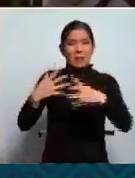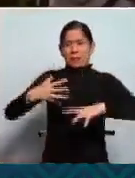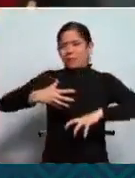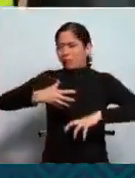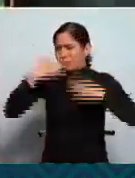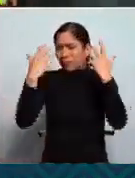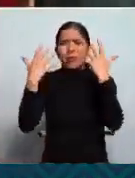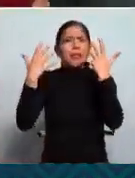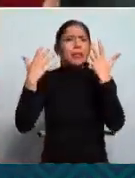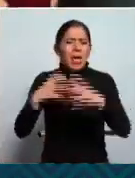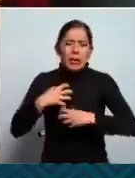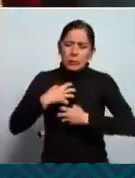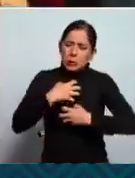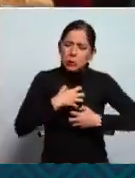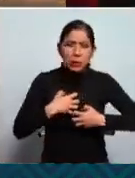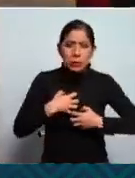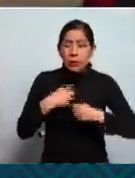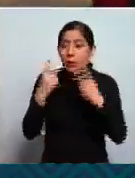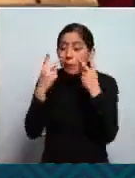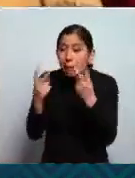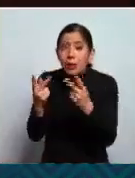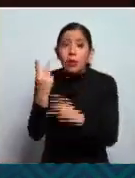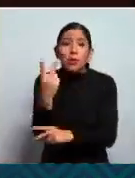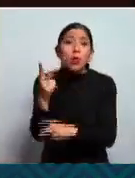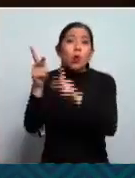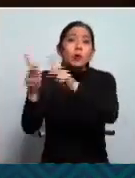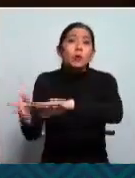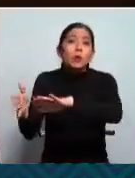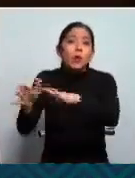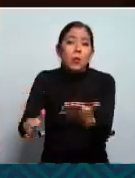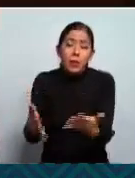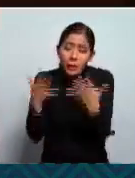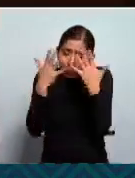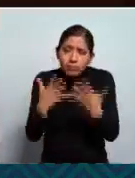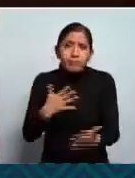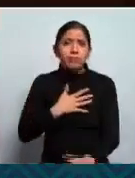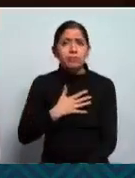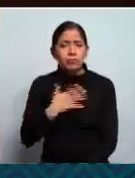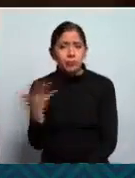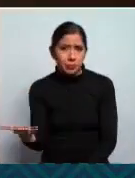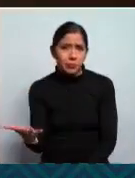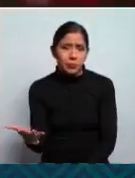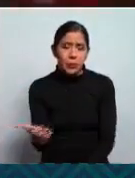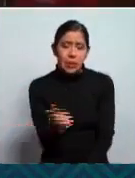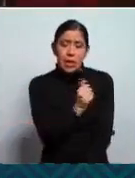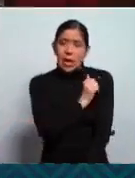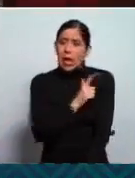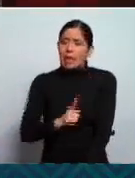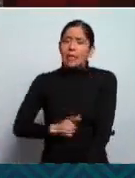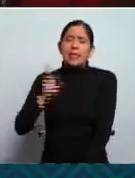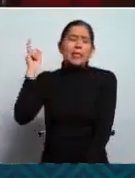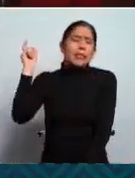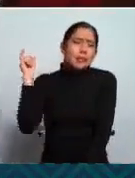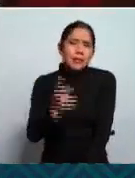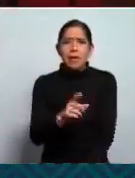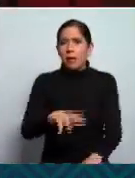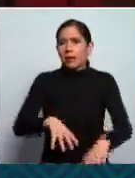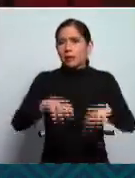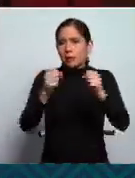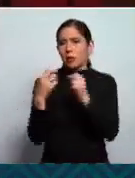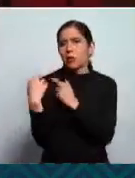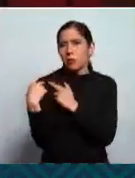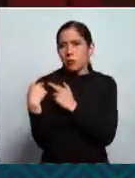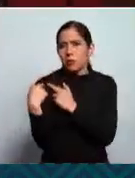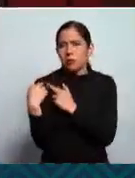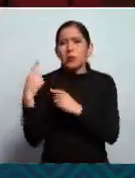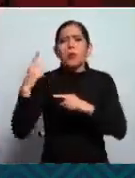molestos y lastimosamente tenemos que lamentar la pérdida de vidas como lo que ha sucedido el día de ayer, y la alcaldía debe hacerse responsable. No podemos seguir